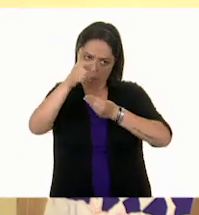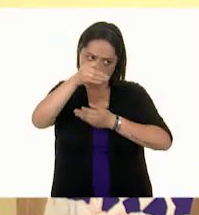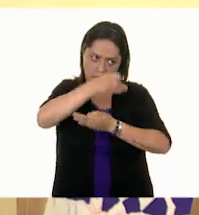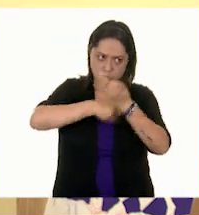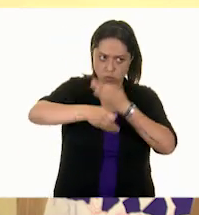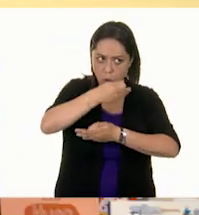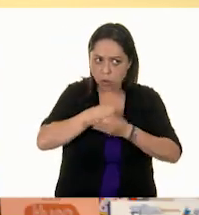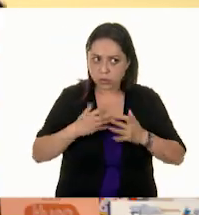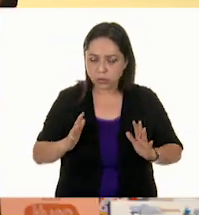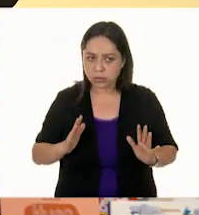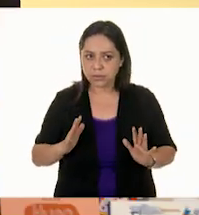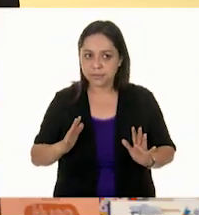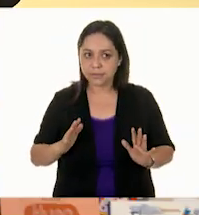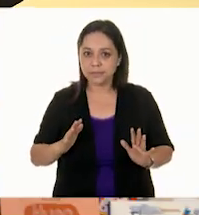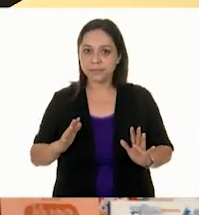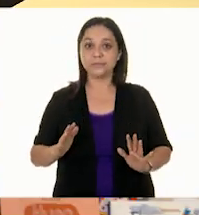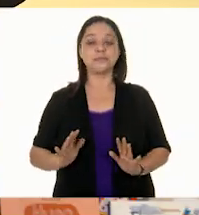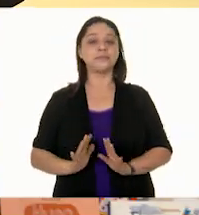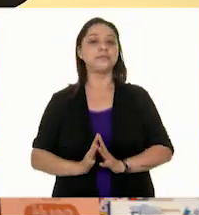¿verdad?